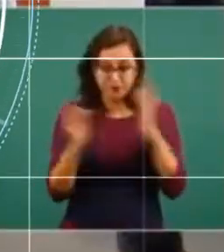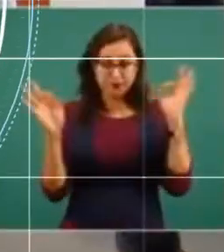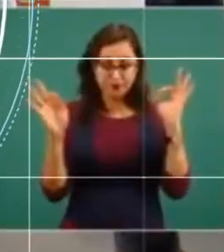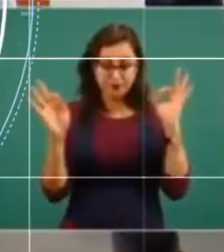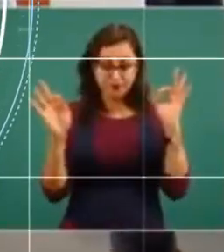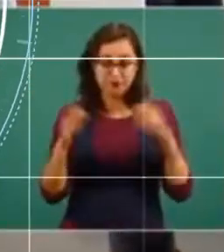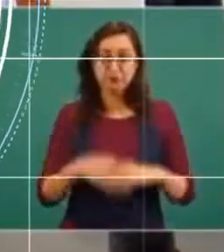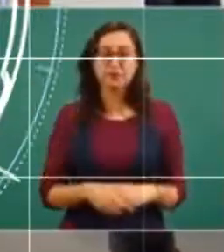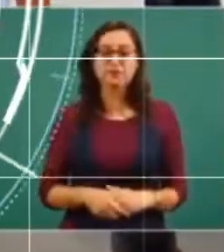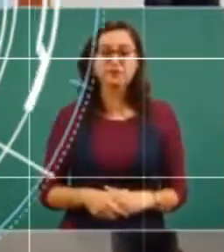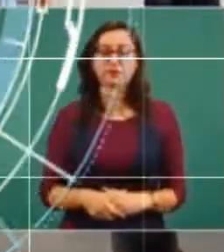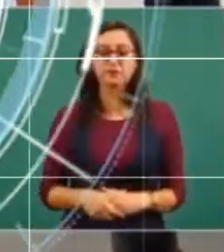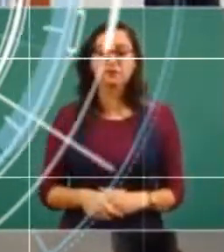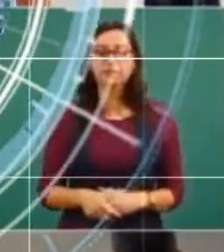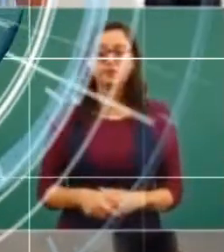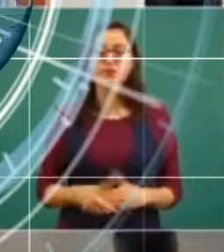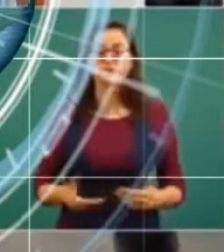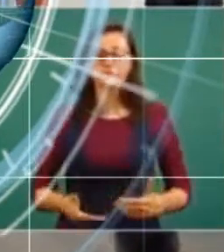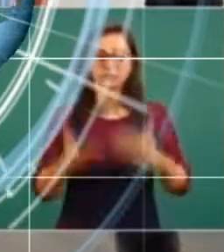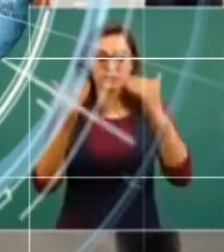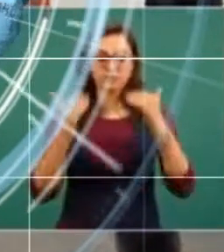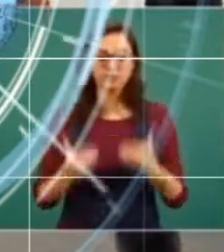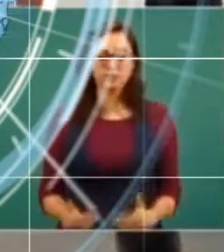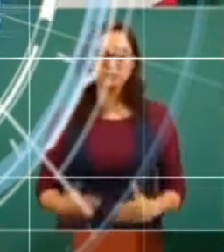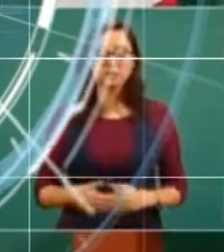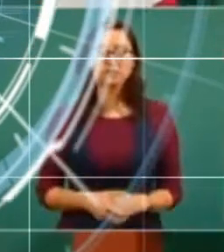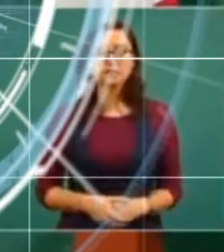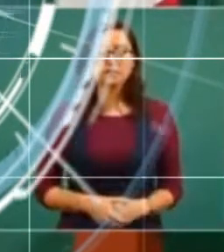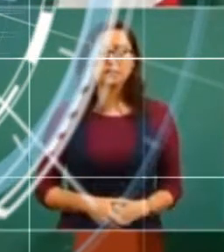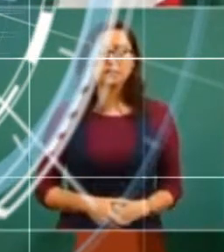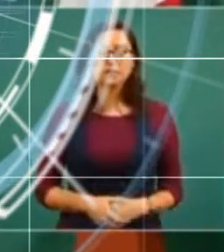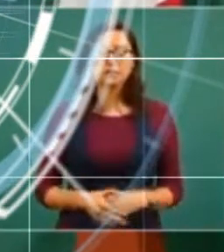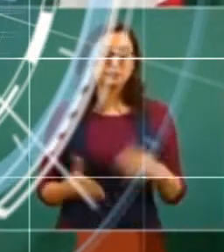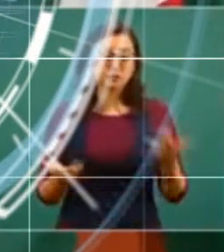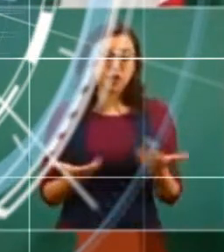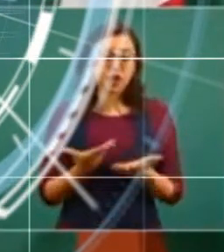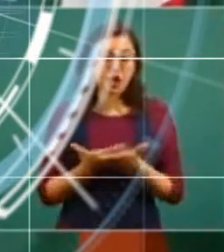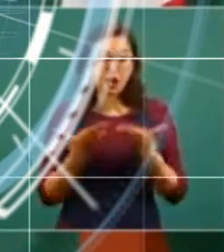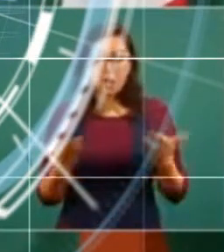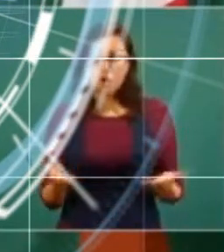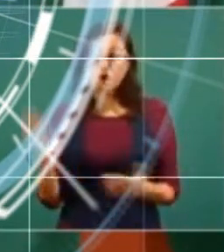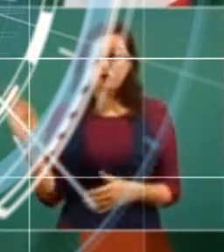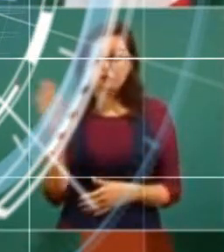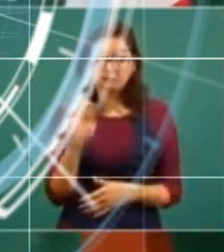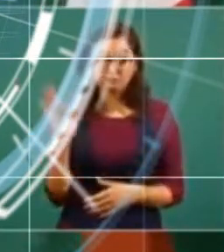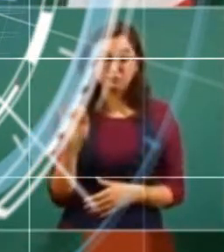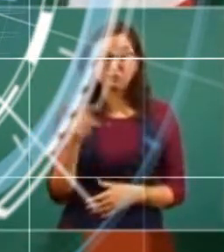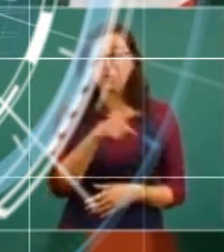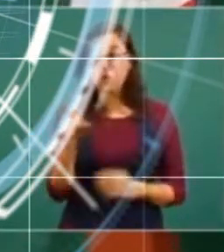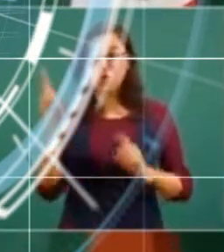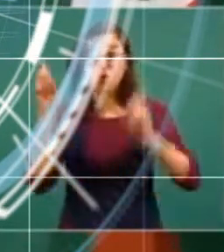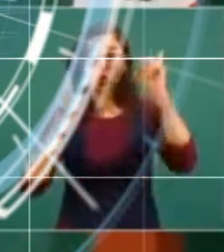Entonces, para despejar dudas, malos entendidos,